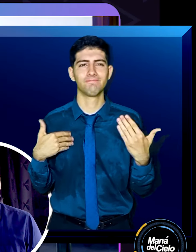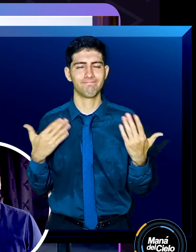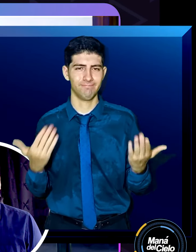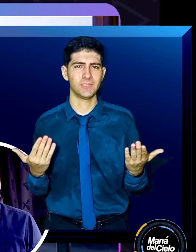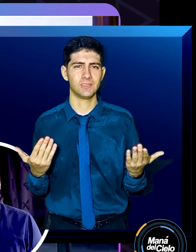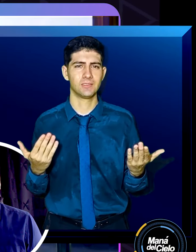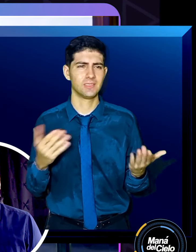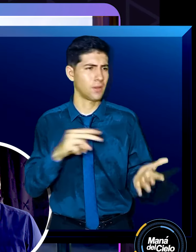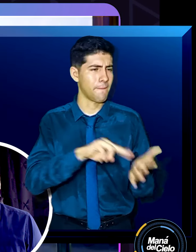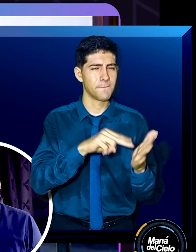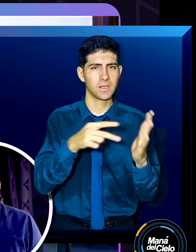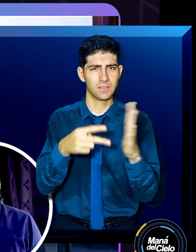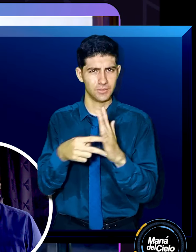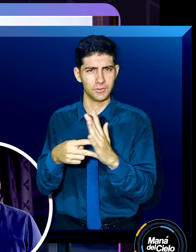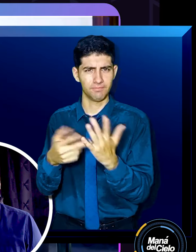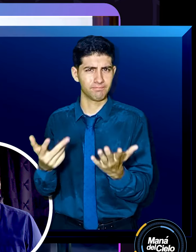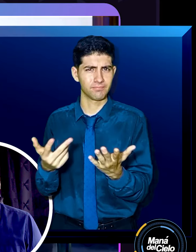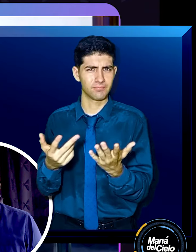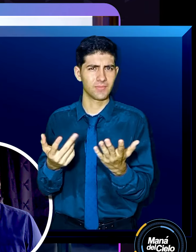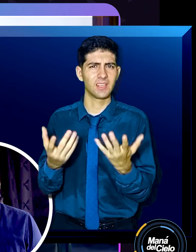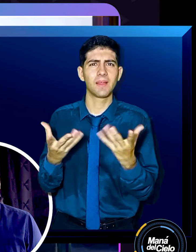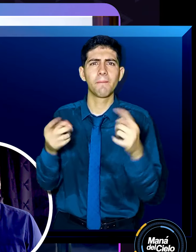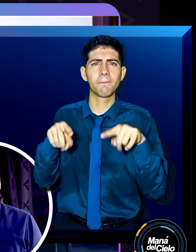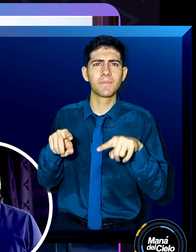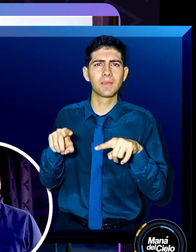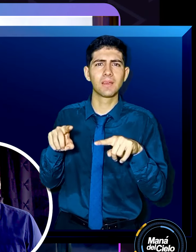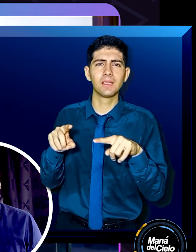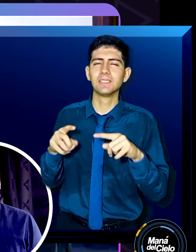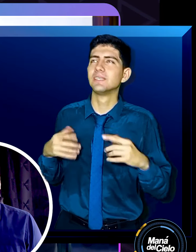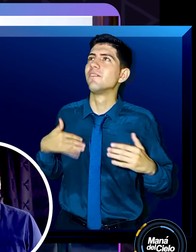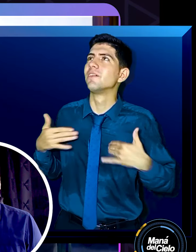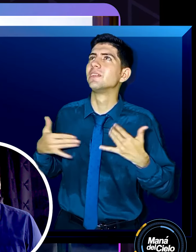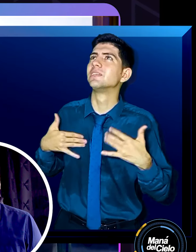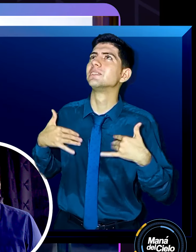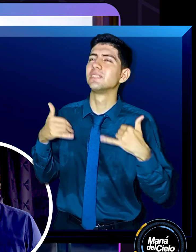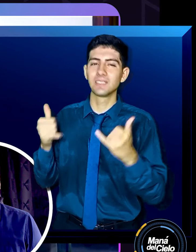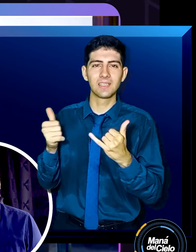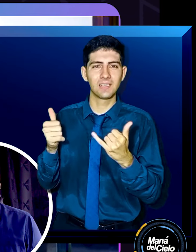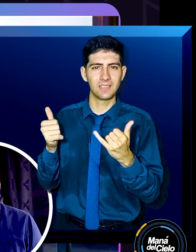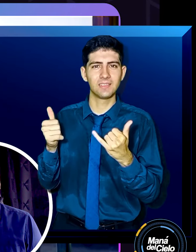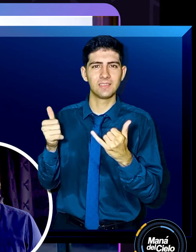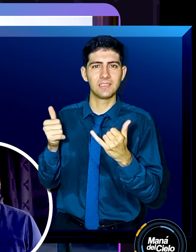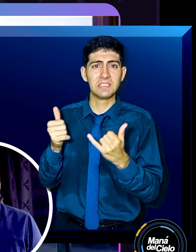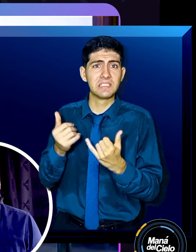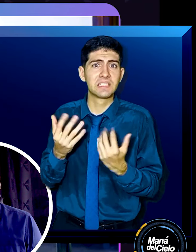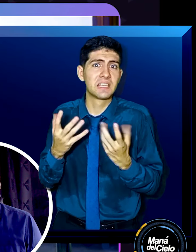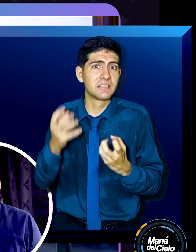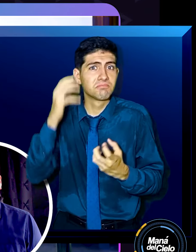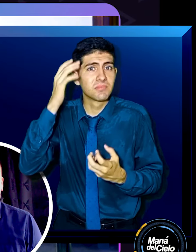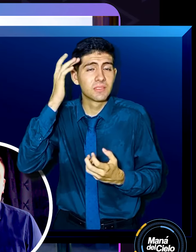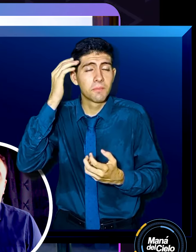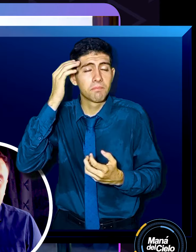Y yo creo que empieza a nacer la alegría en el alma esta mañana. Cuando tú creías que esto estaba seco, no está